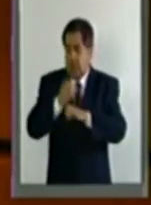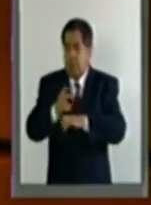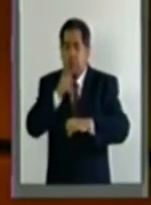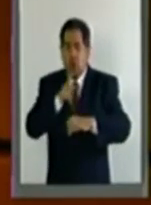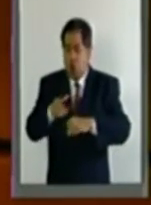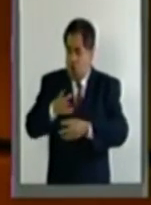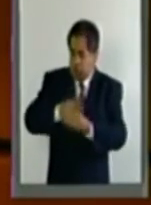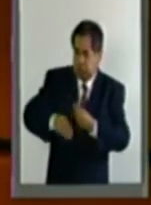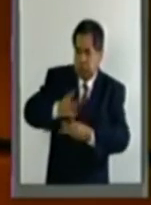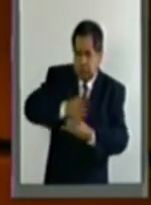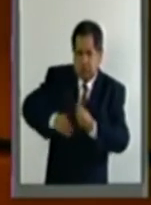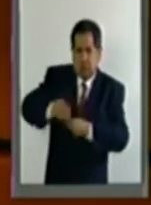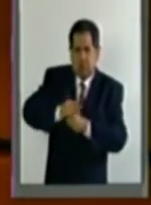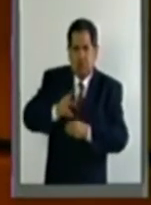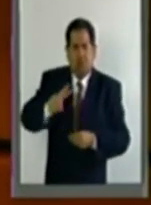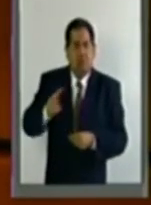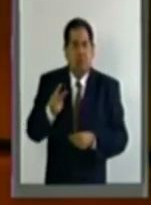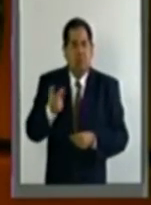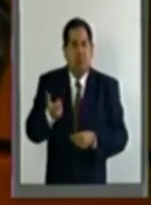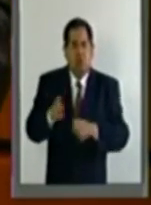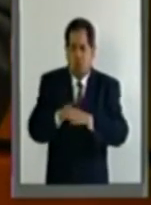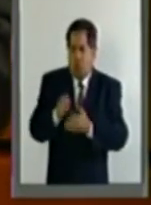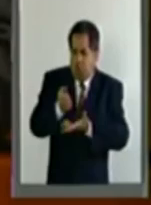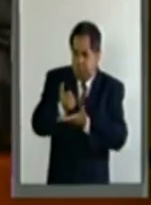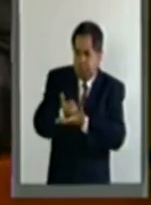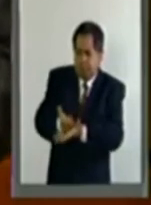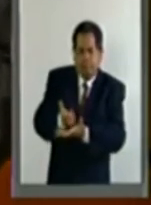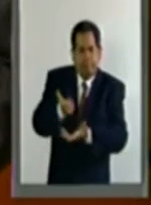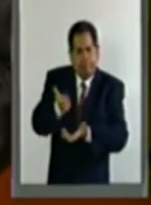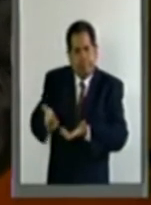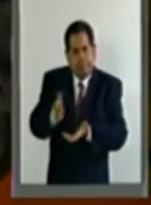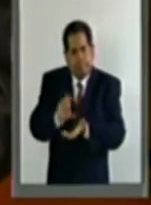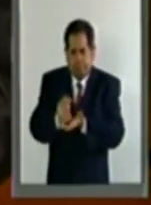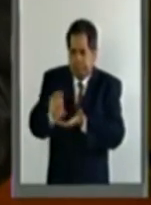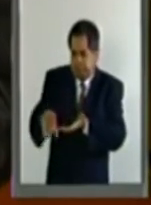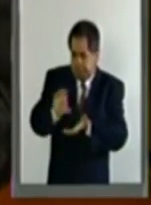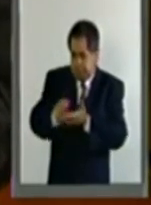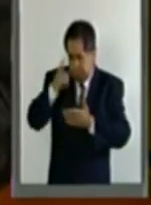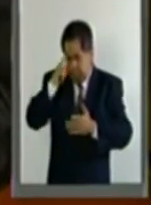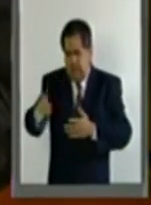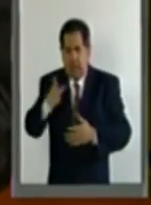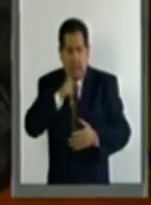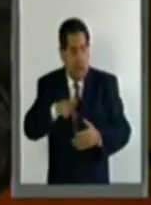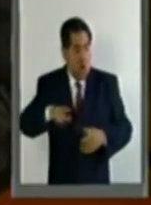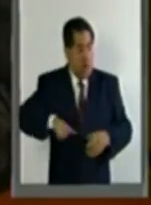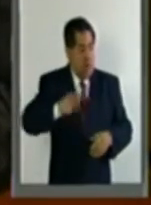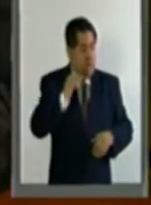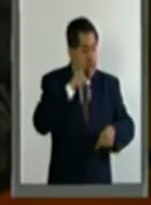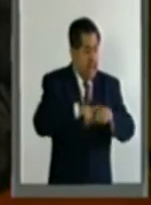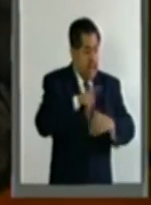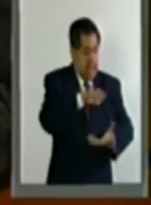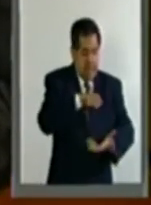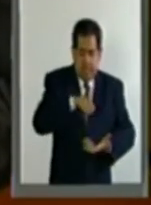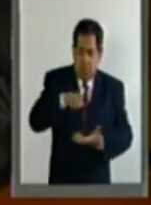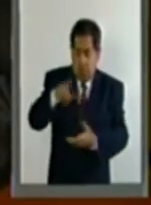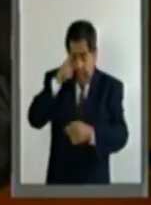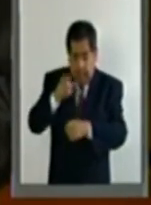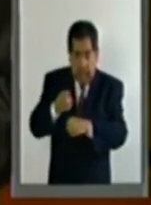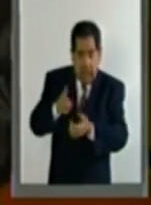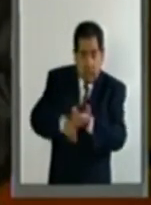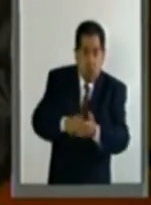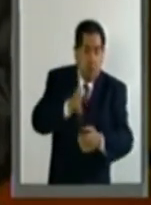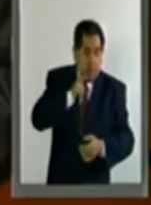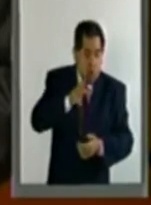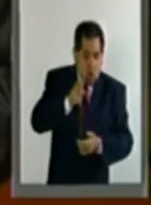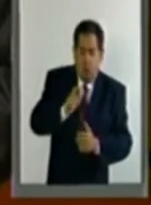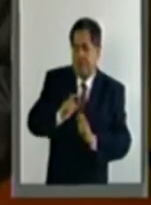tenido siempre fondos que se entregan desde el erario federal a los estados